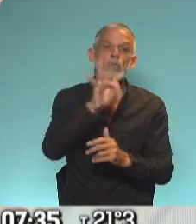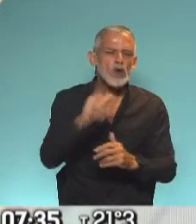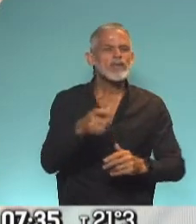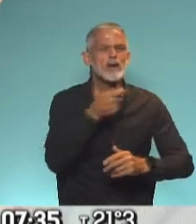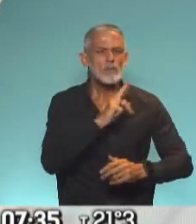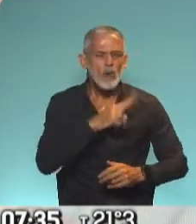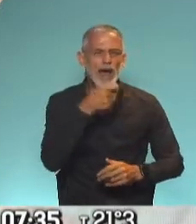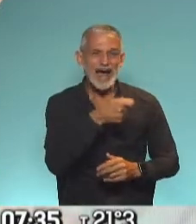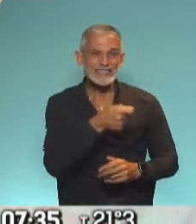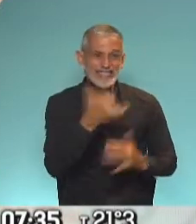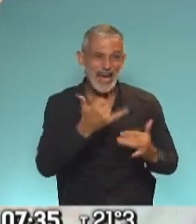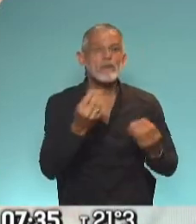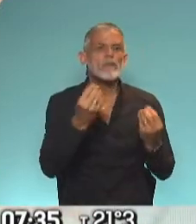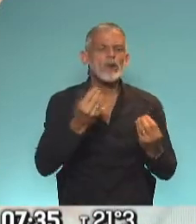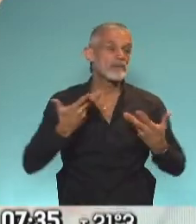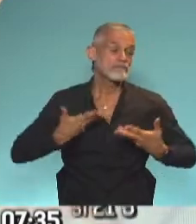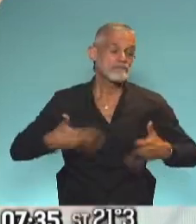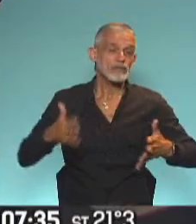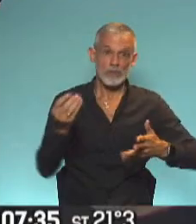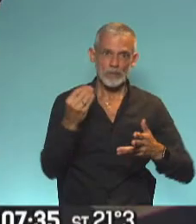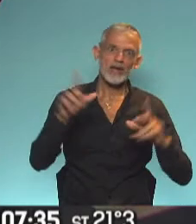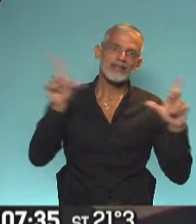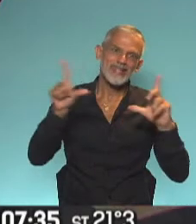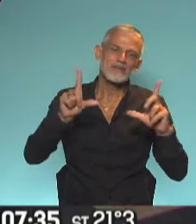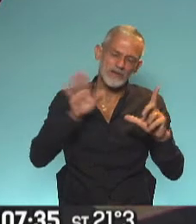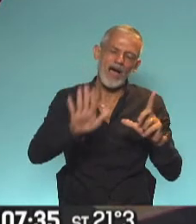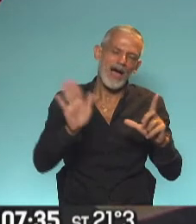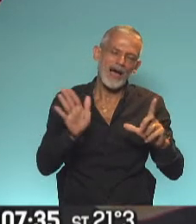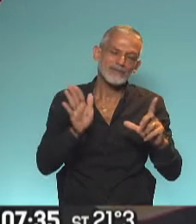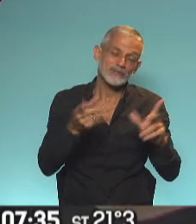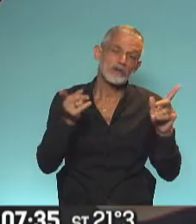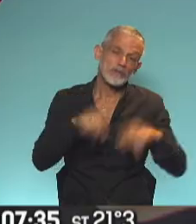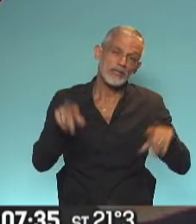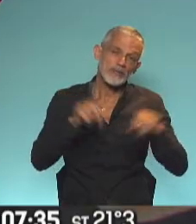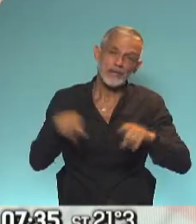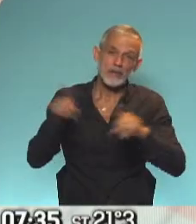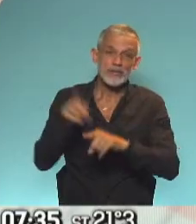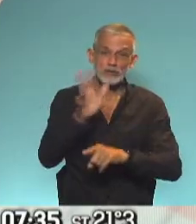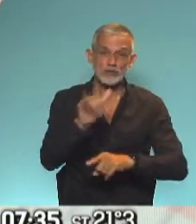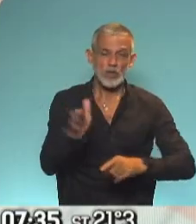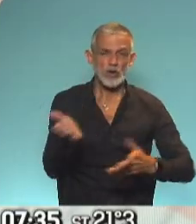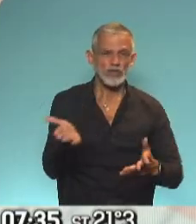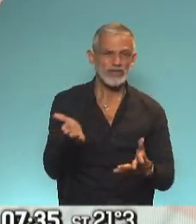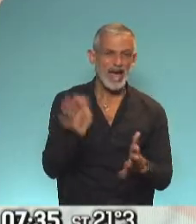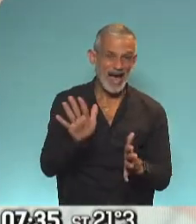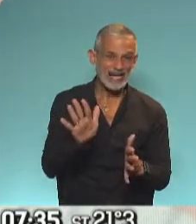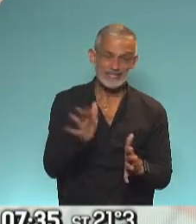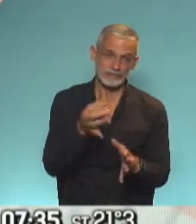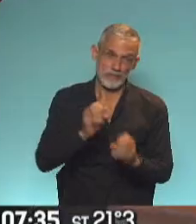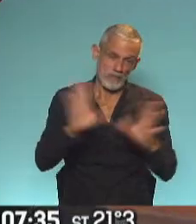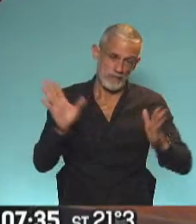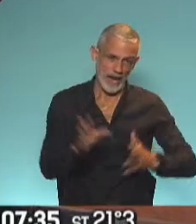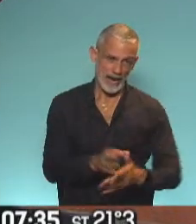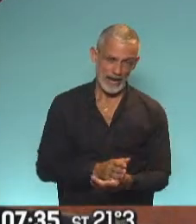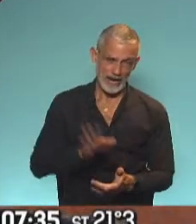entre otras cosas lo naturalizamos porque parte de los medios de comunicación replican esto todos los días, ¿no? De esta manera es que se